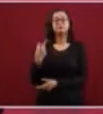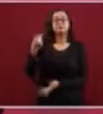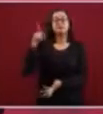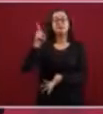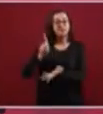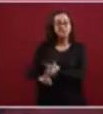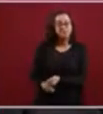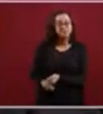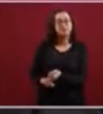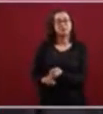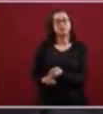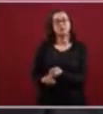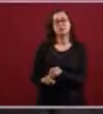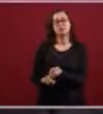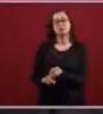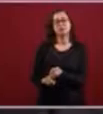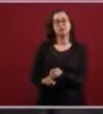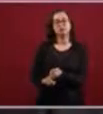en el